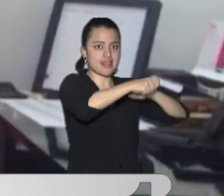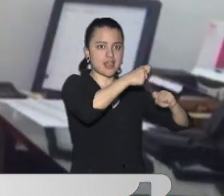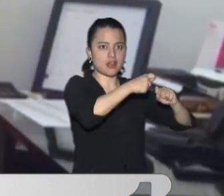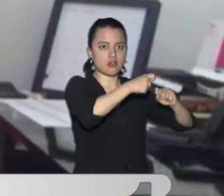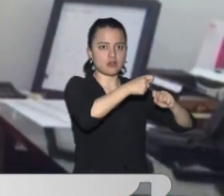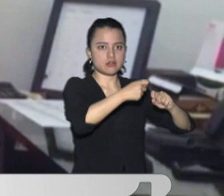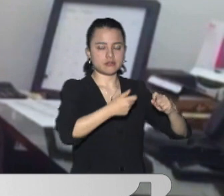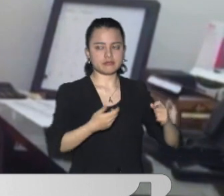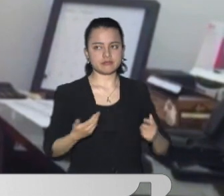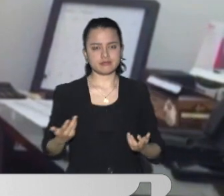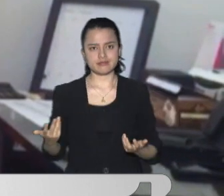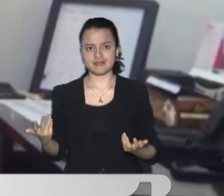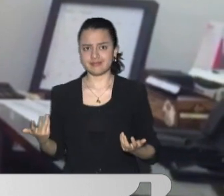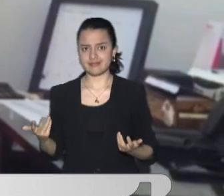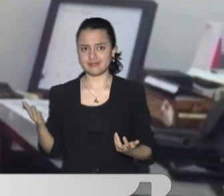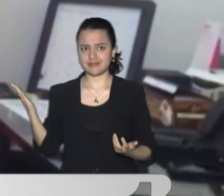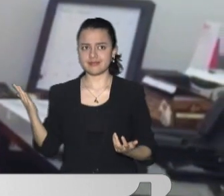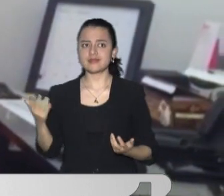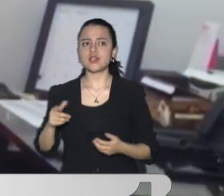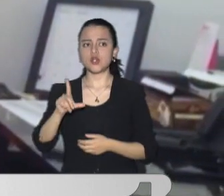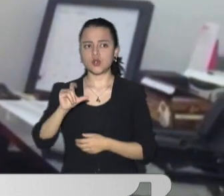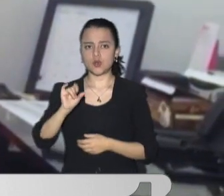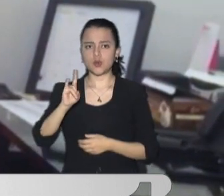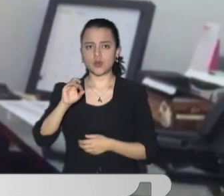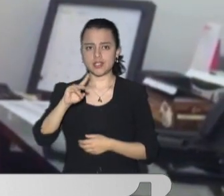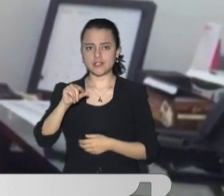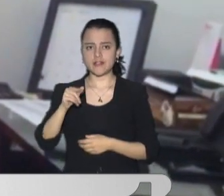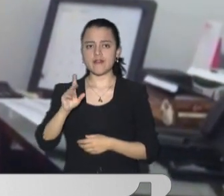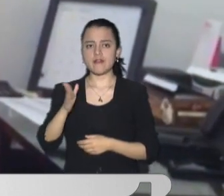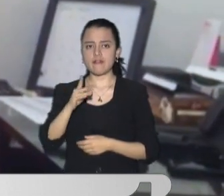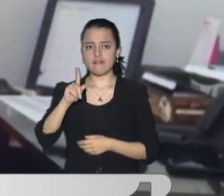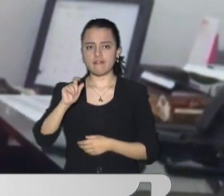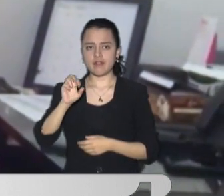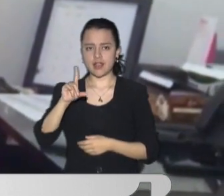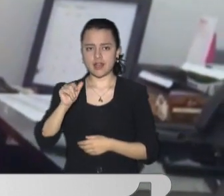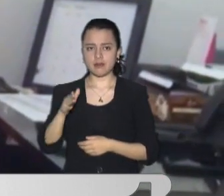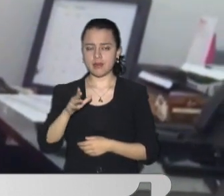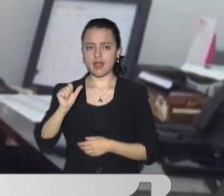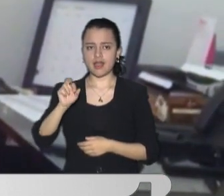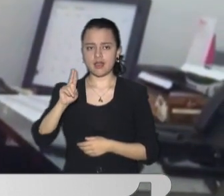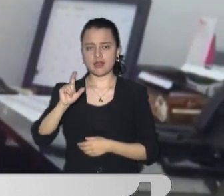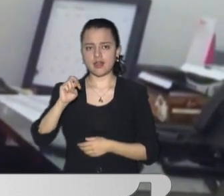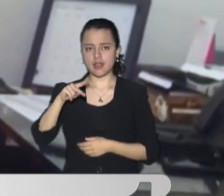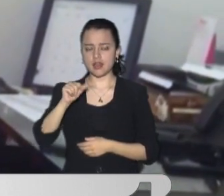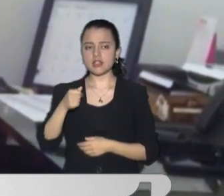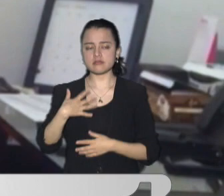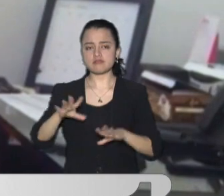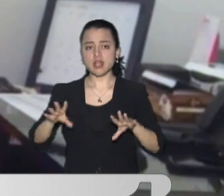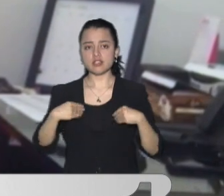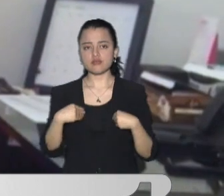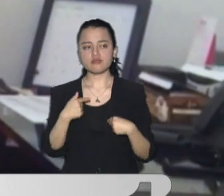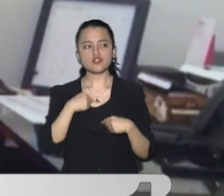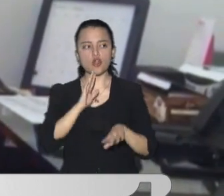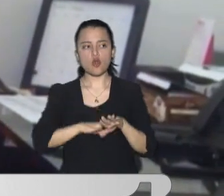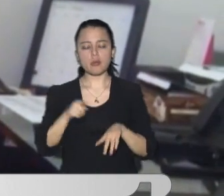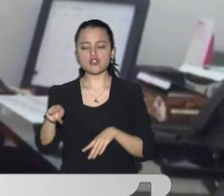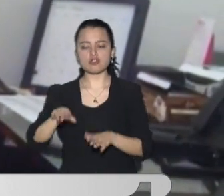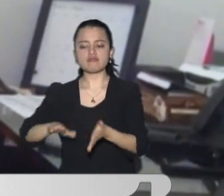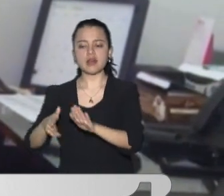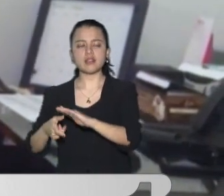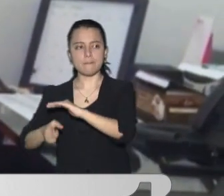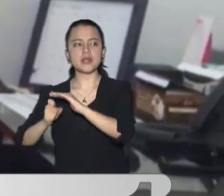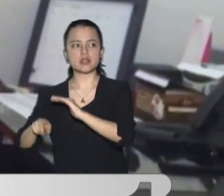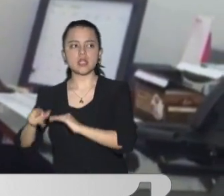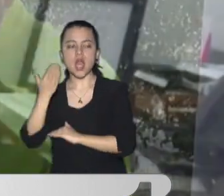juez de garantías y el señor Luis Felipe Victoria Arenas aceptó los cargos del homicidio y la desaparición de la